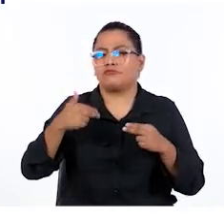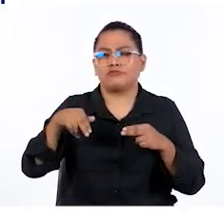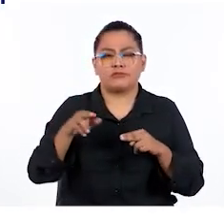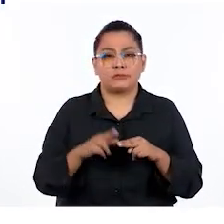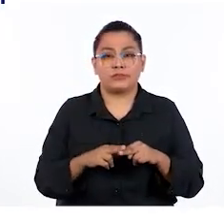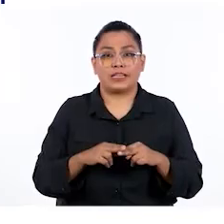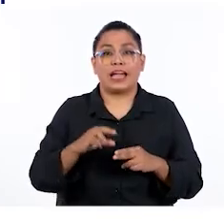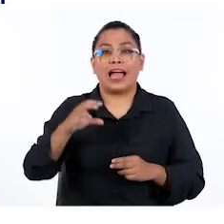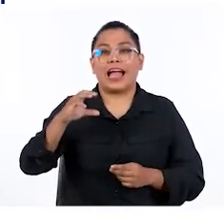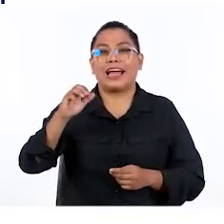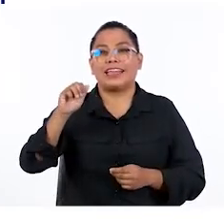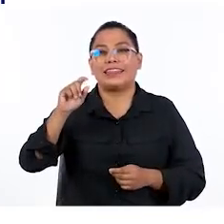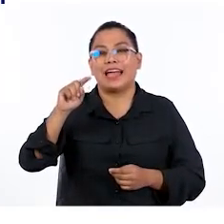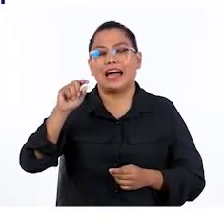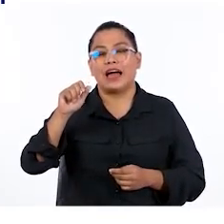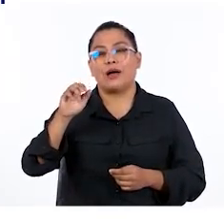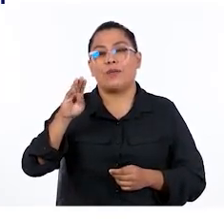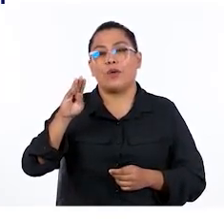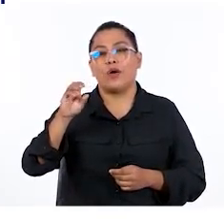de catabolismo.